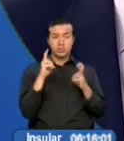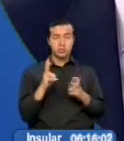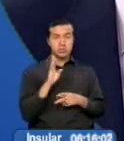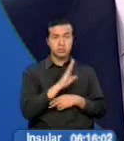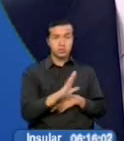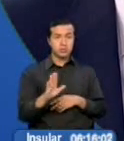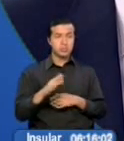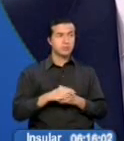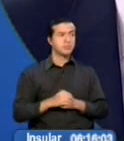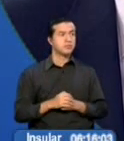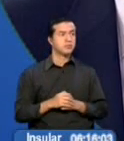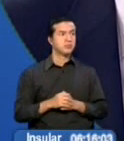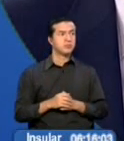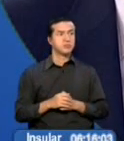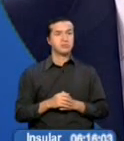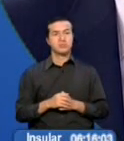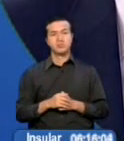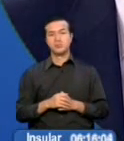presentando, Juan Fernando?